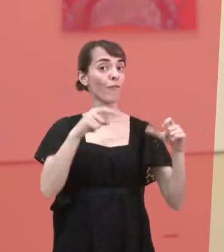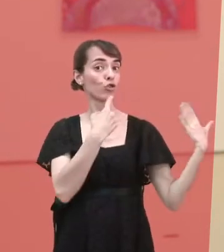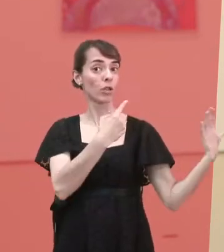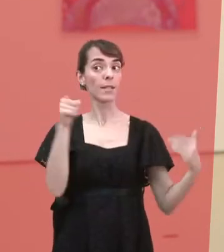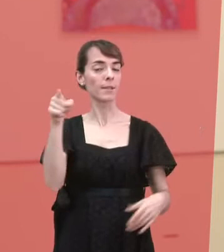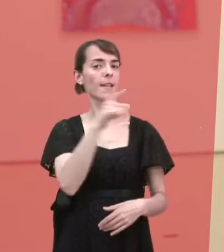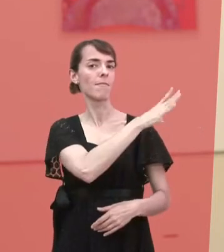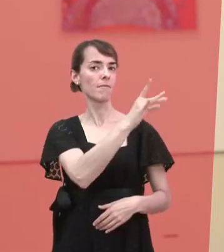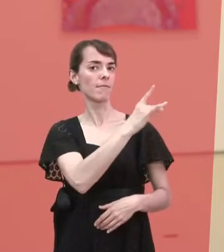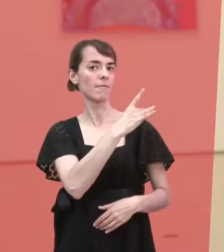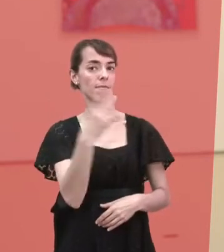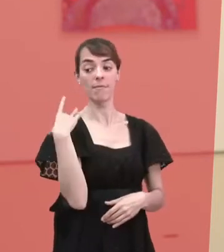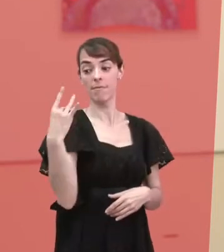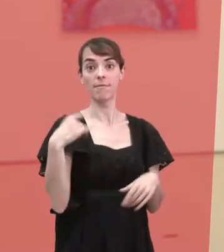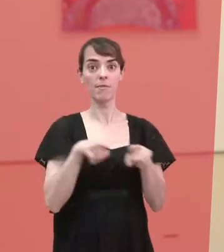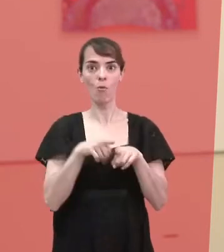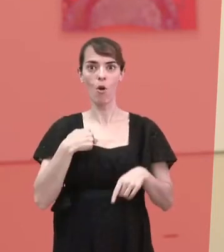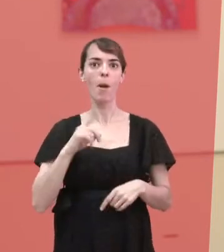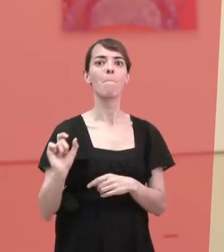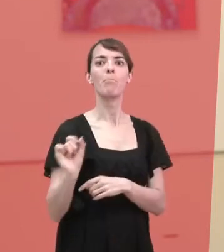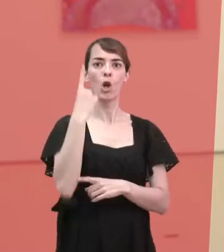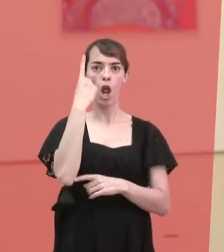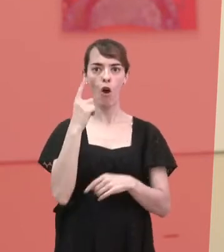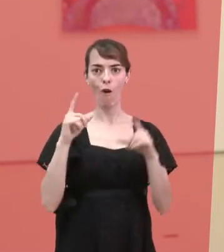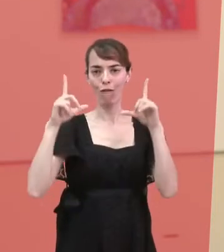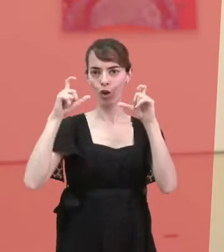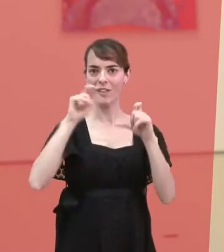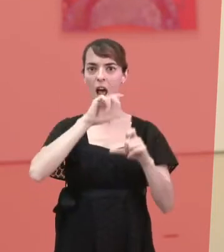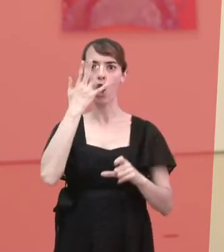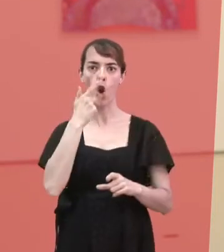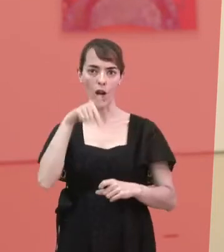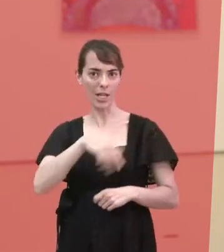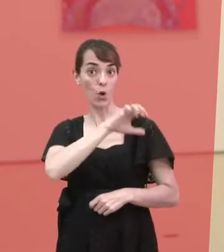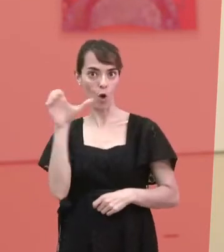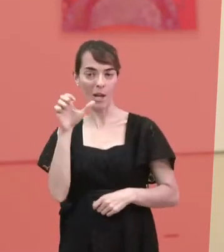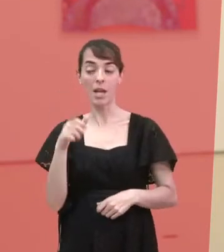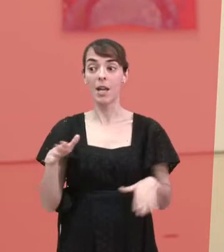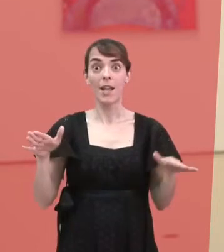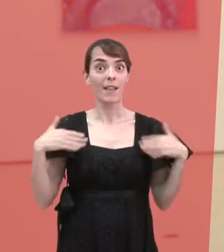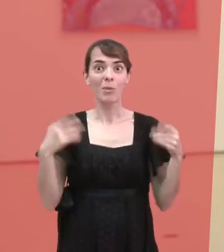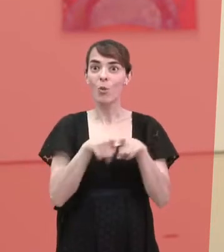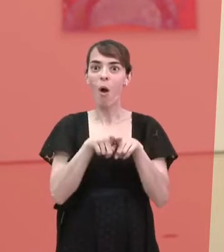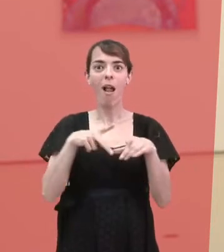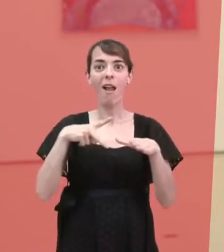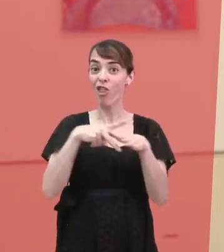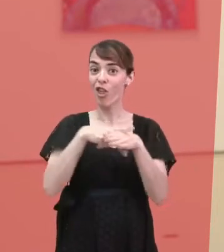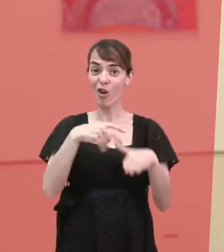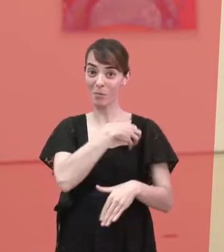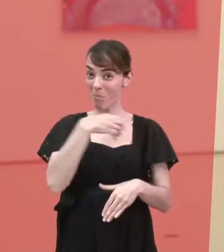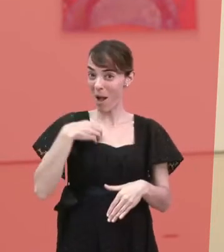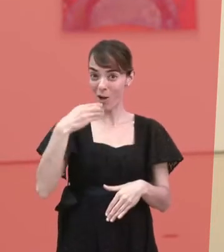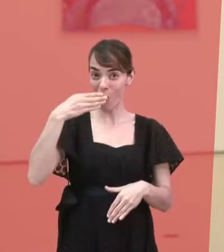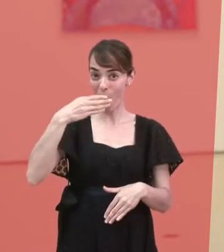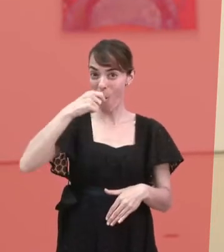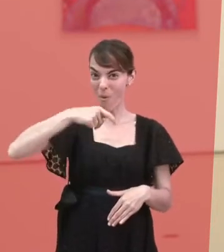con seis fotógrafos como los pioneros de la fotografía en Europa en color. Entonces, de pronto, pues subieron mis